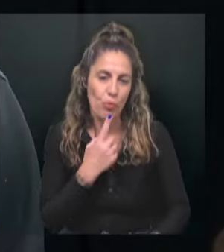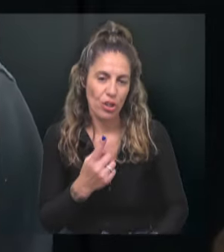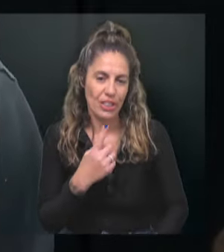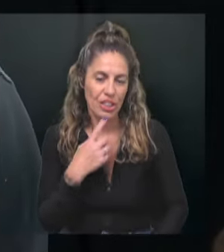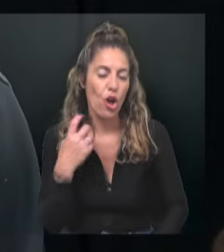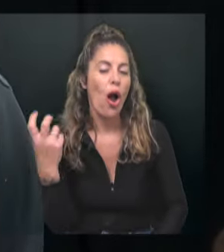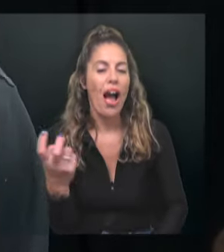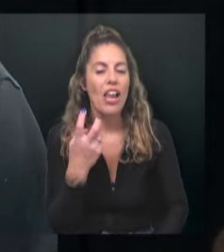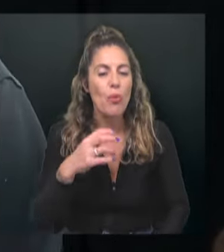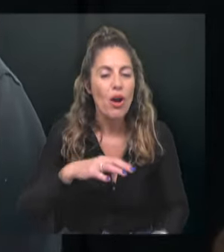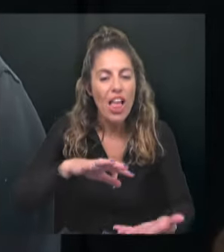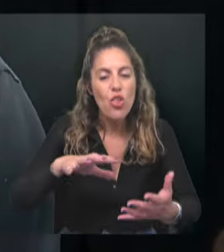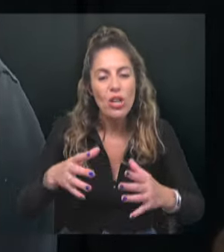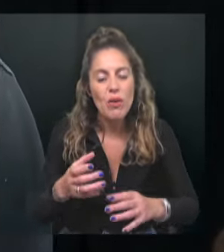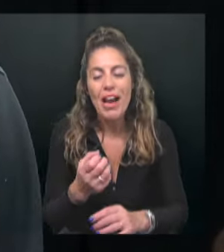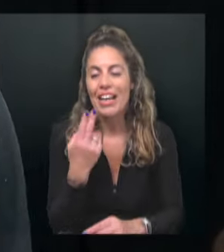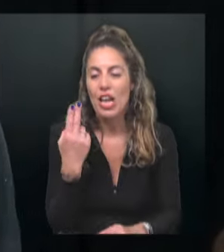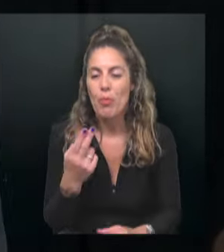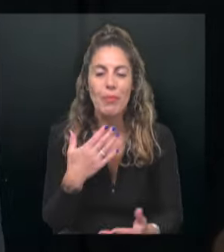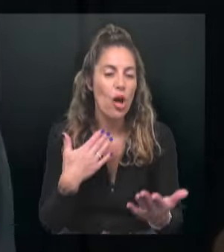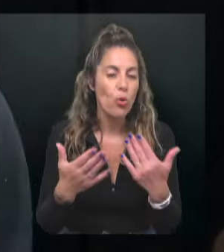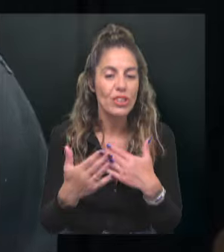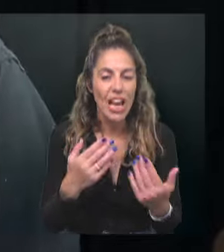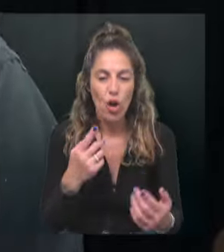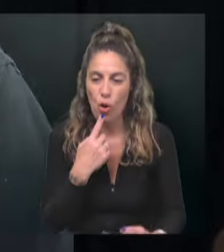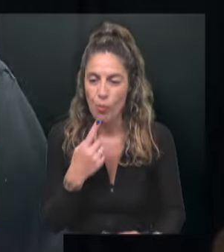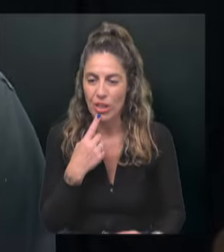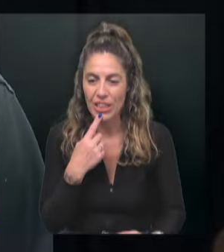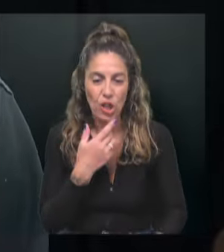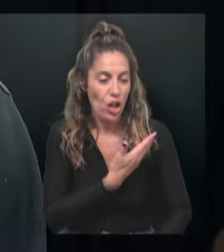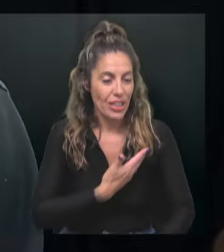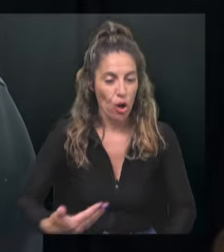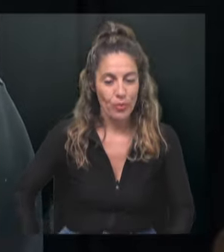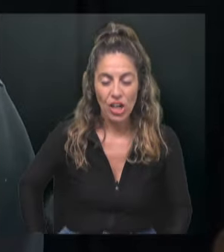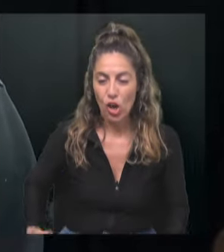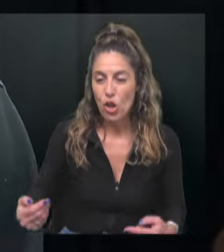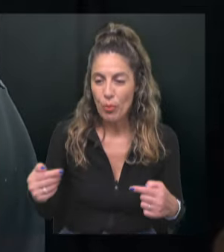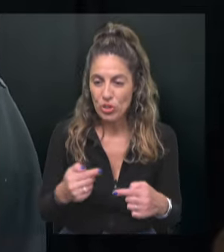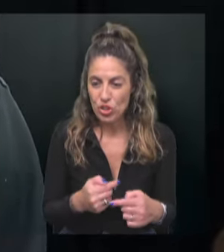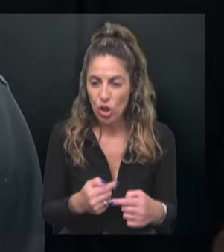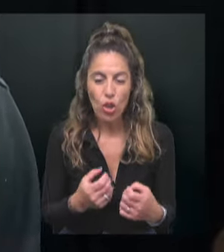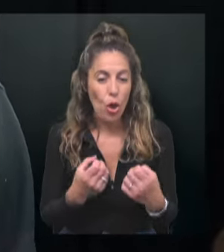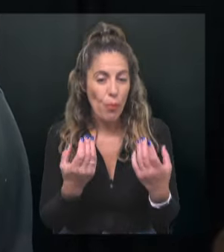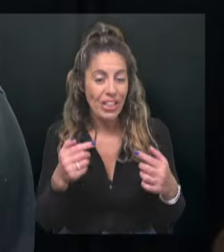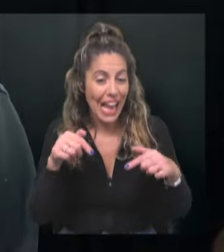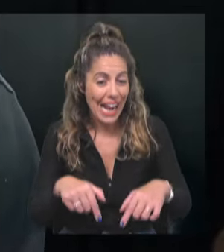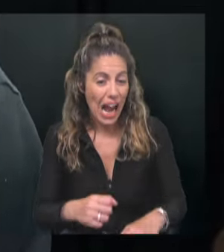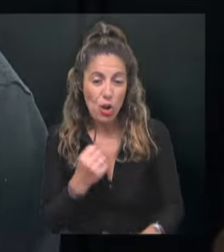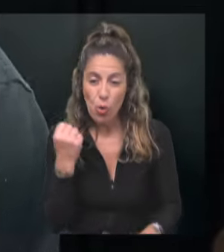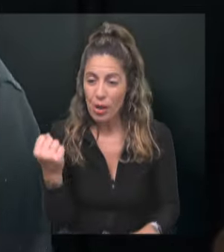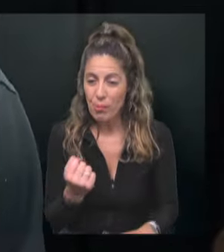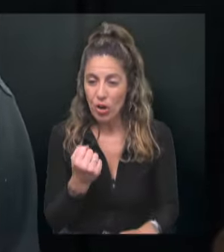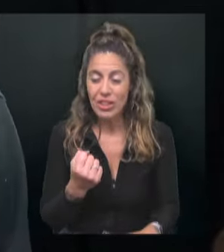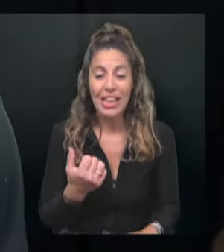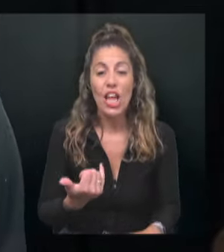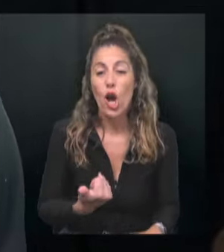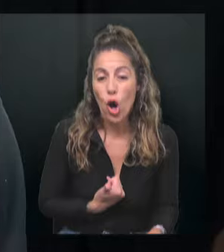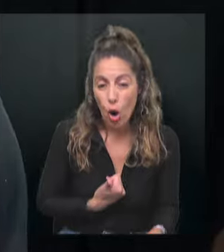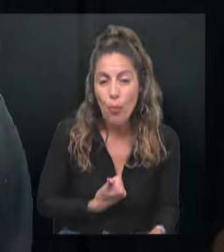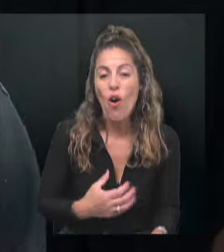clima que permita un diálogo político entre gobierno y oposición porque acá lo importante es cómo están viviendo los